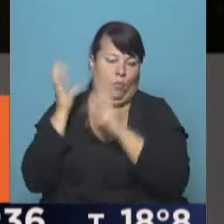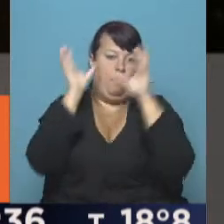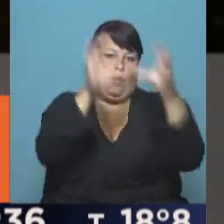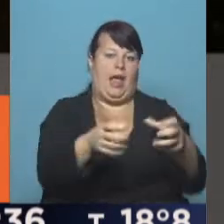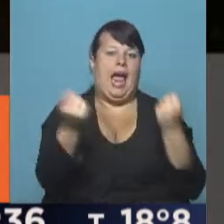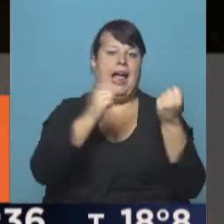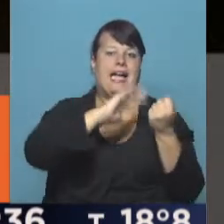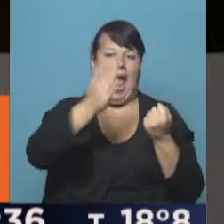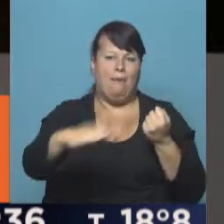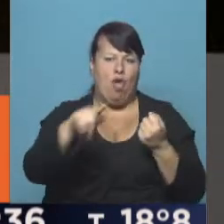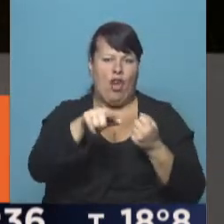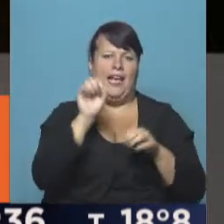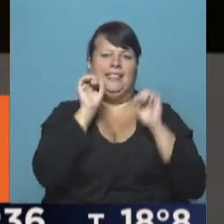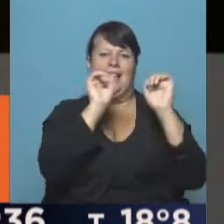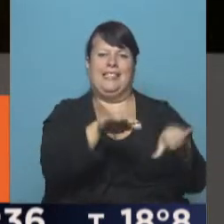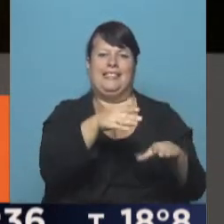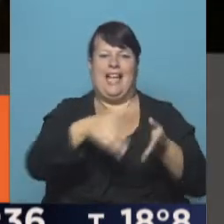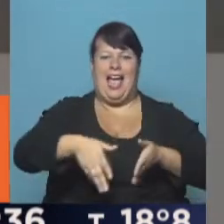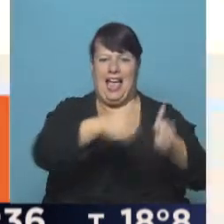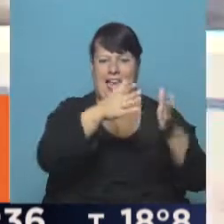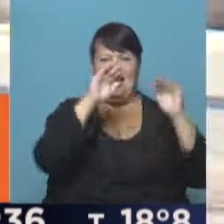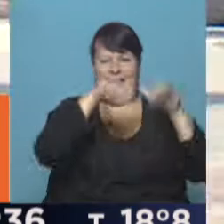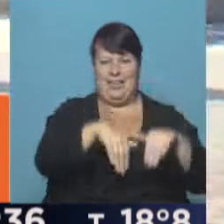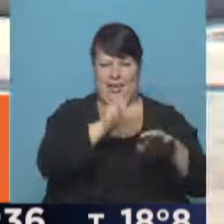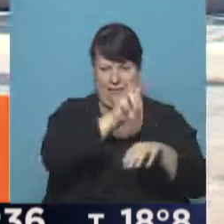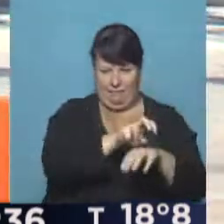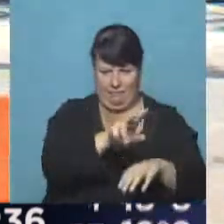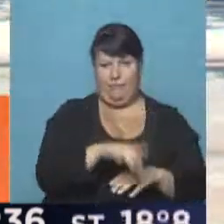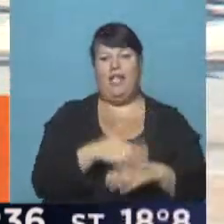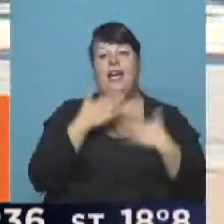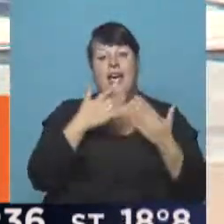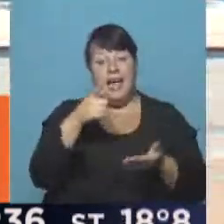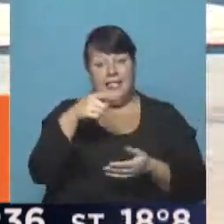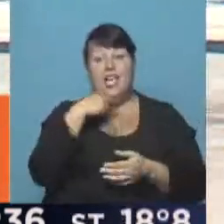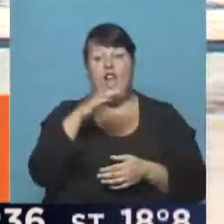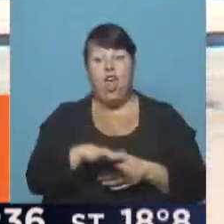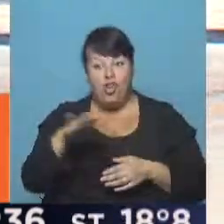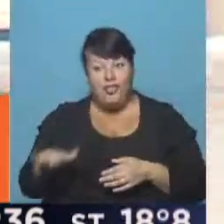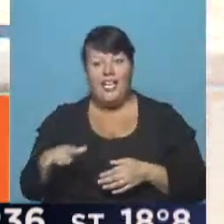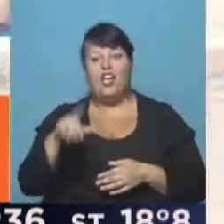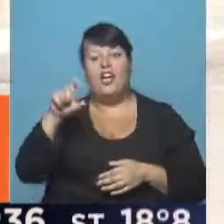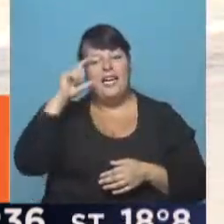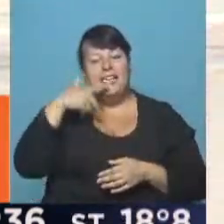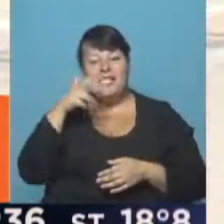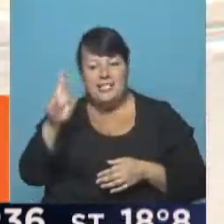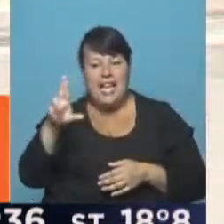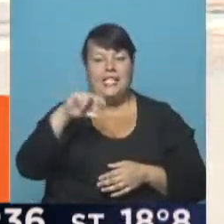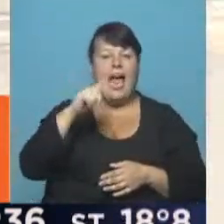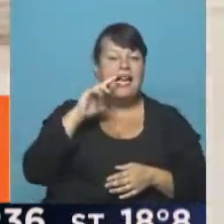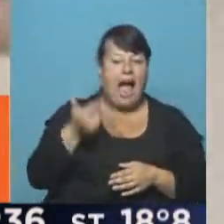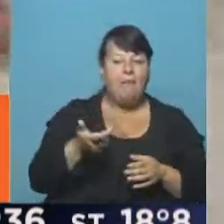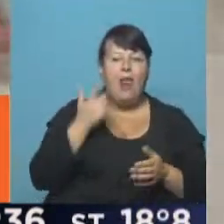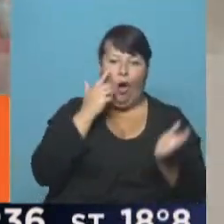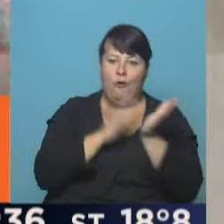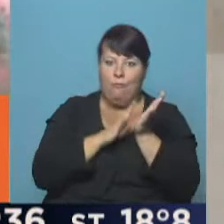de una camioneta que teníamos en la galería, en la caja. Gracias a él, sus pequeños hijos César y Camila transcurrieron por la